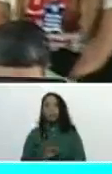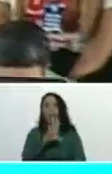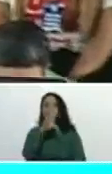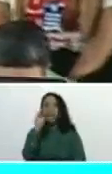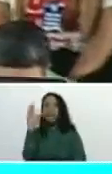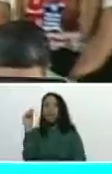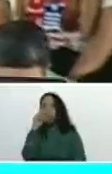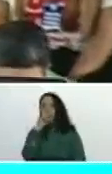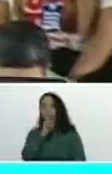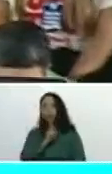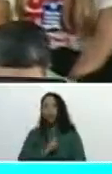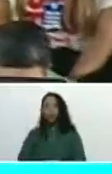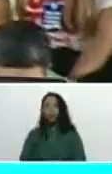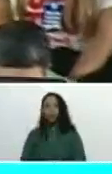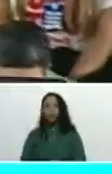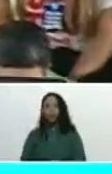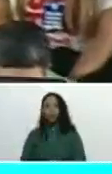años,